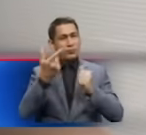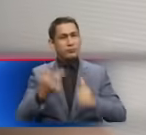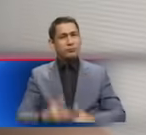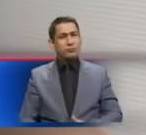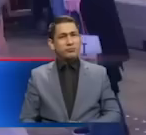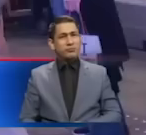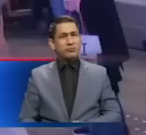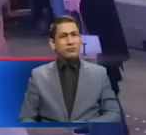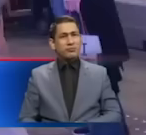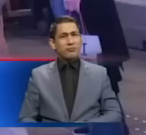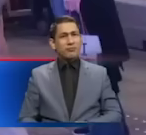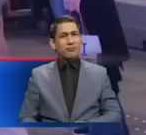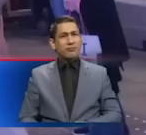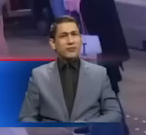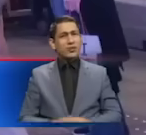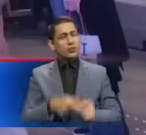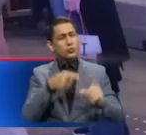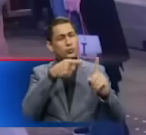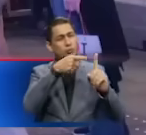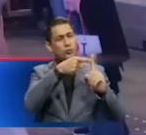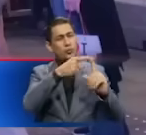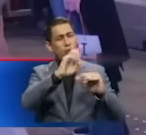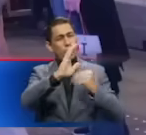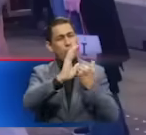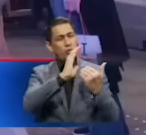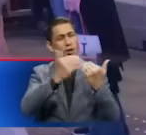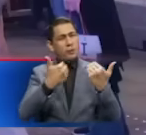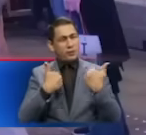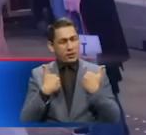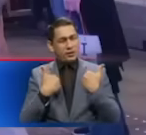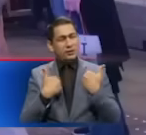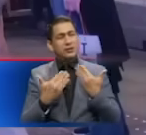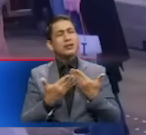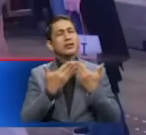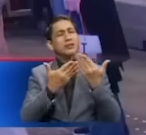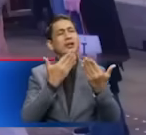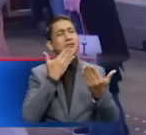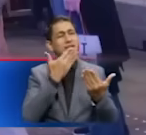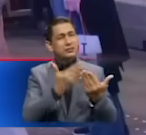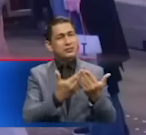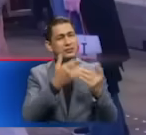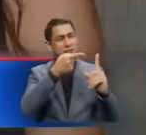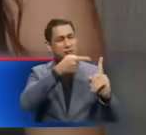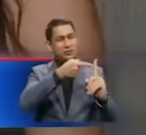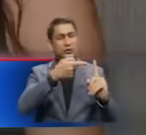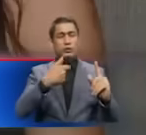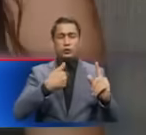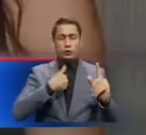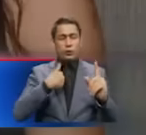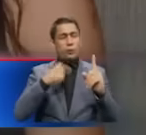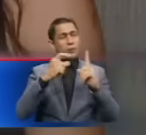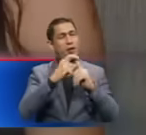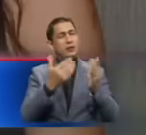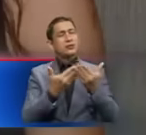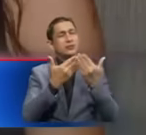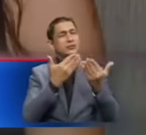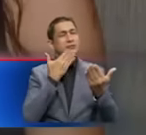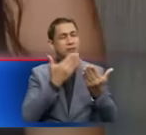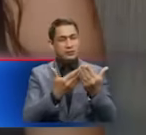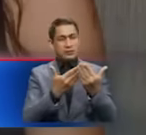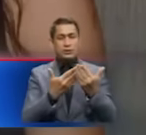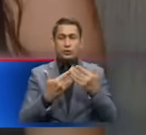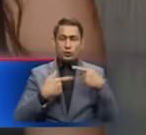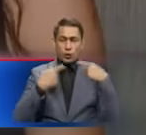Por siempre estar ahí para mí y tus buenos consejos. Te amo un mundo y sé que no solamente estoy hablando por mí cuando digo que estamos orgullosos de ti y de todo lo que has